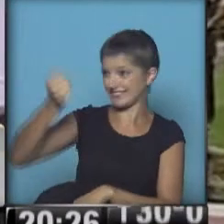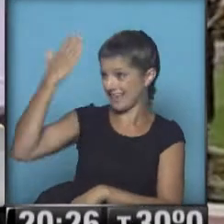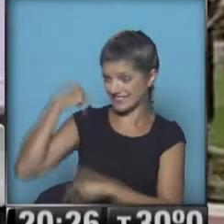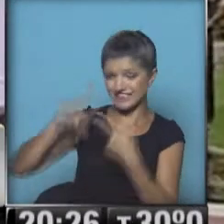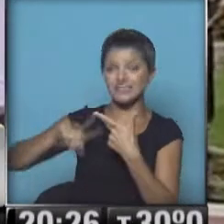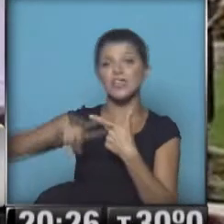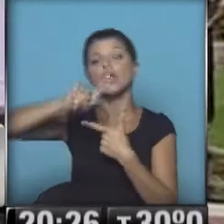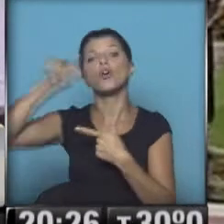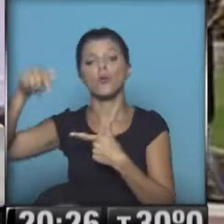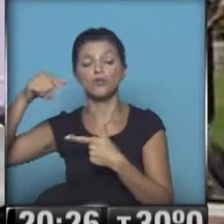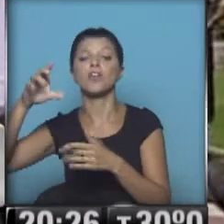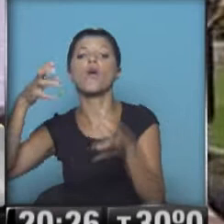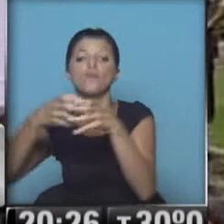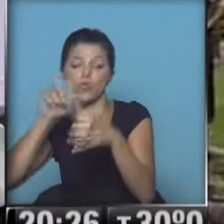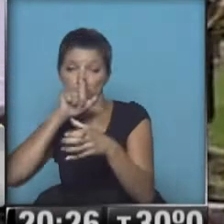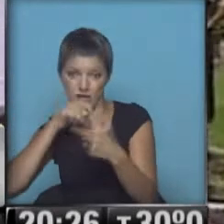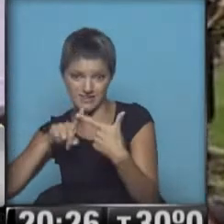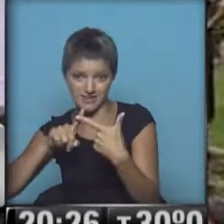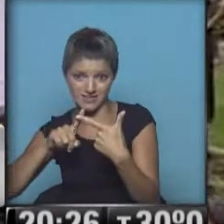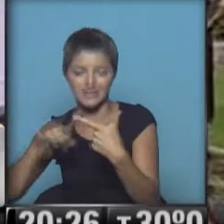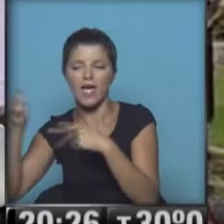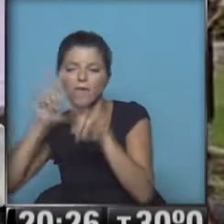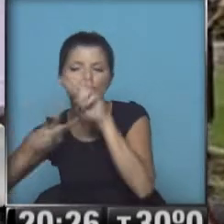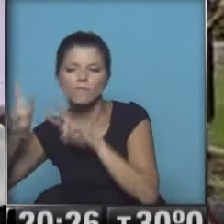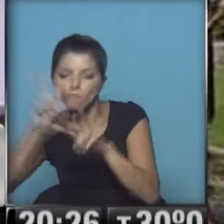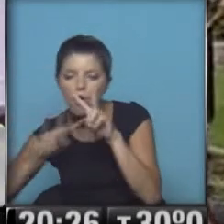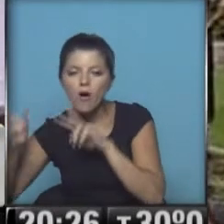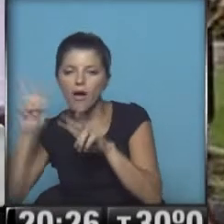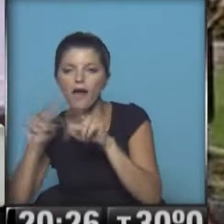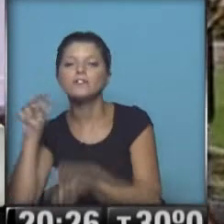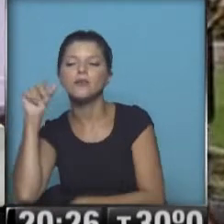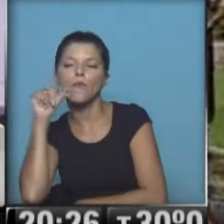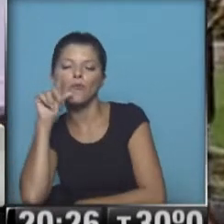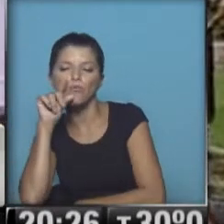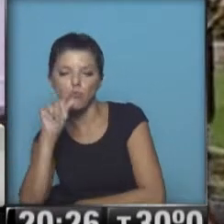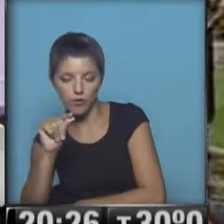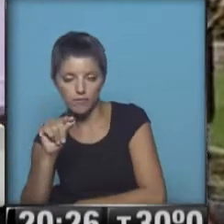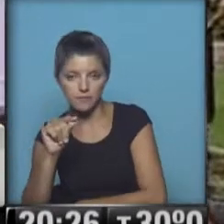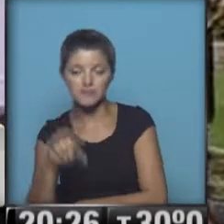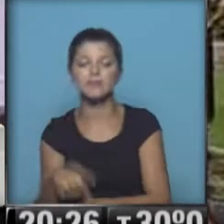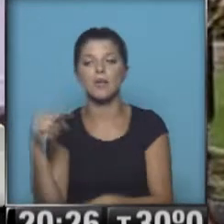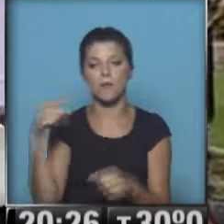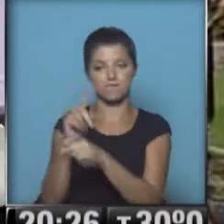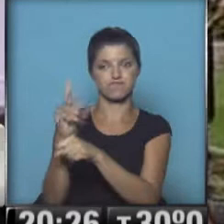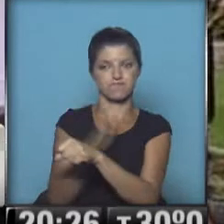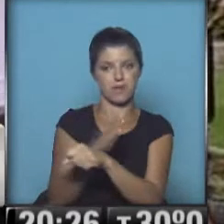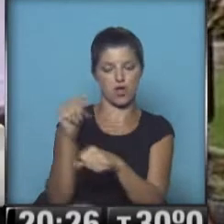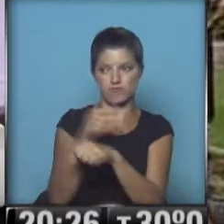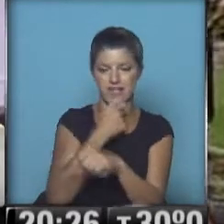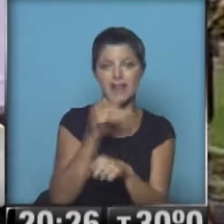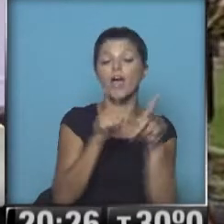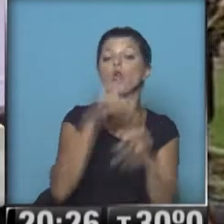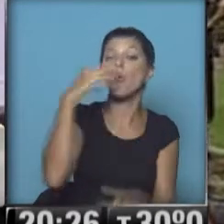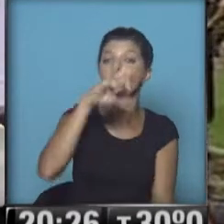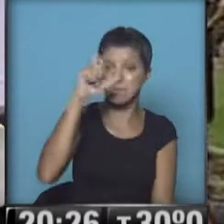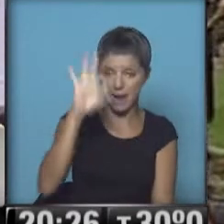los de afuera, con los fondos buitres, que ahí andan tratando de bombardear, inclusive impidiendo que algún banco que debe cumplir y